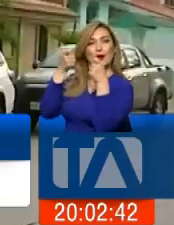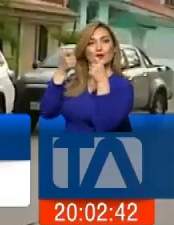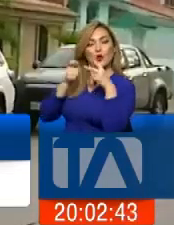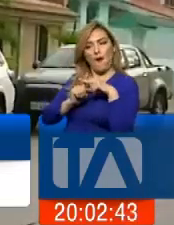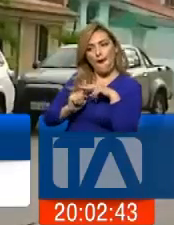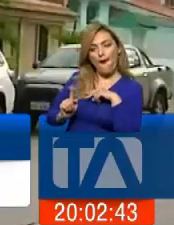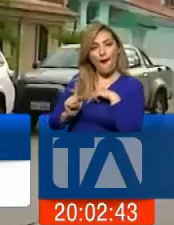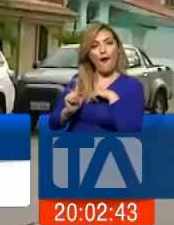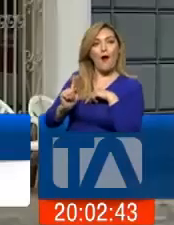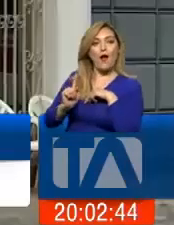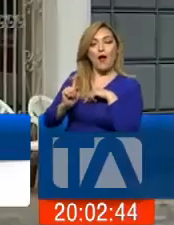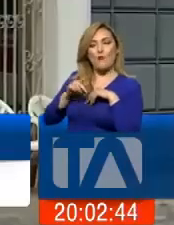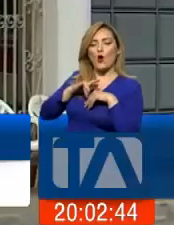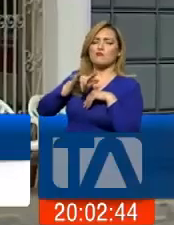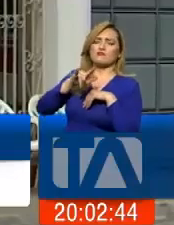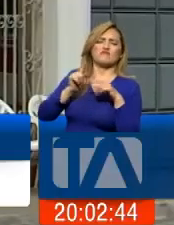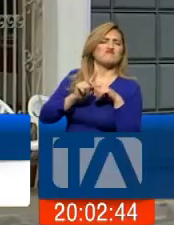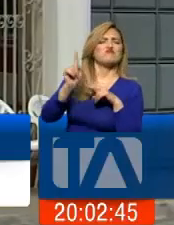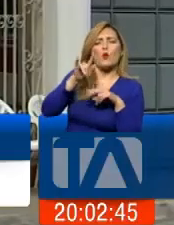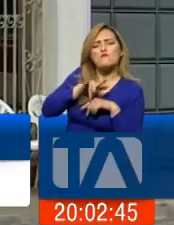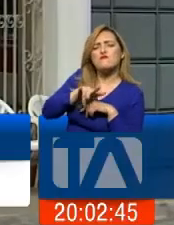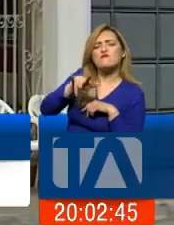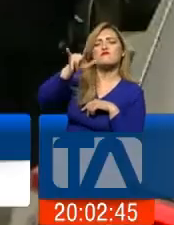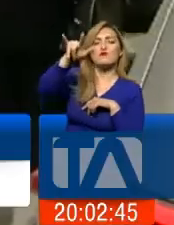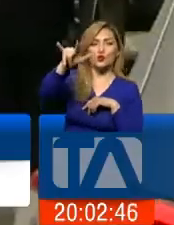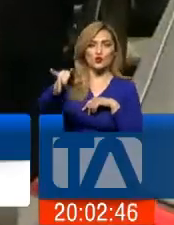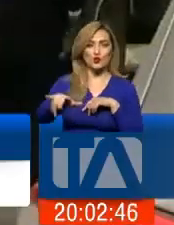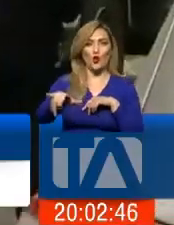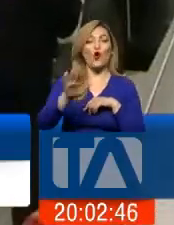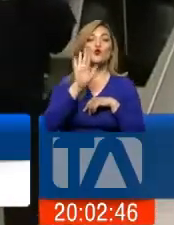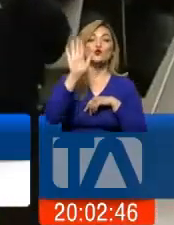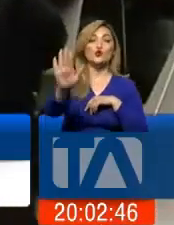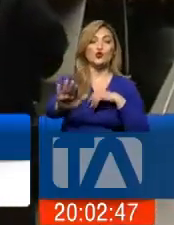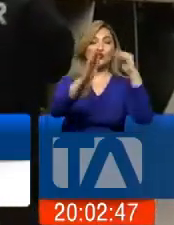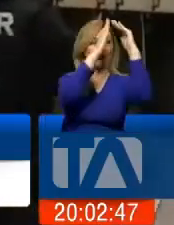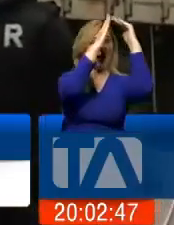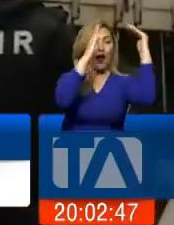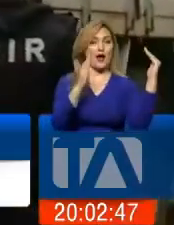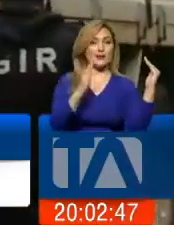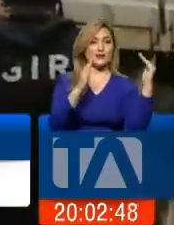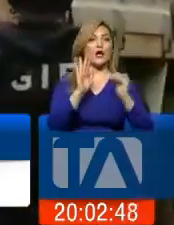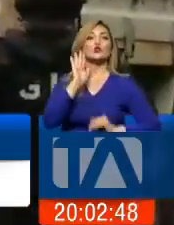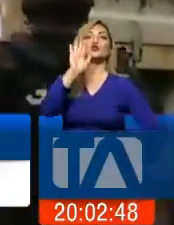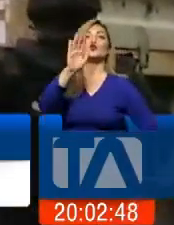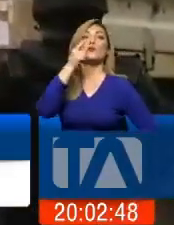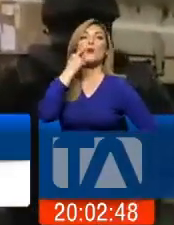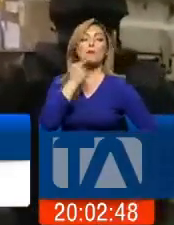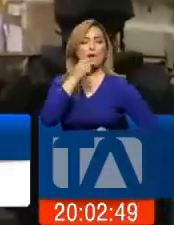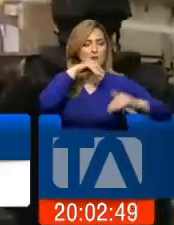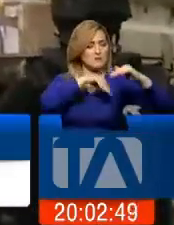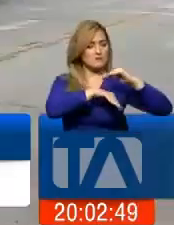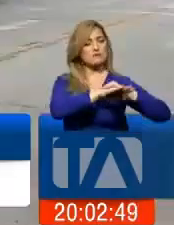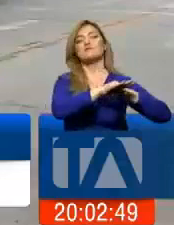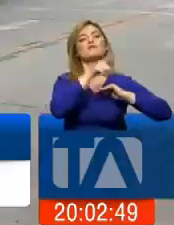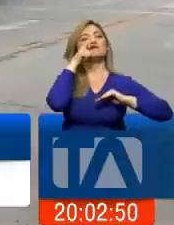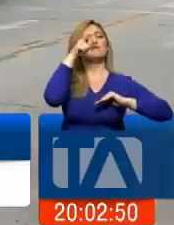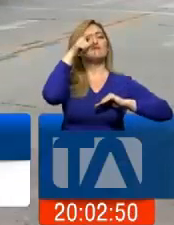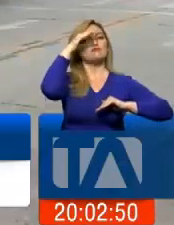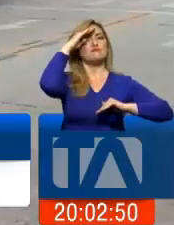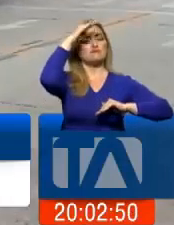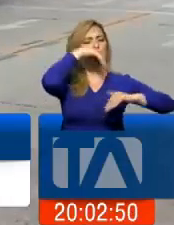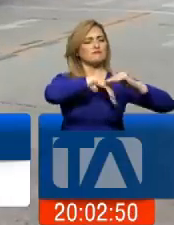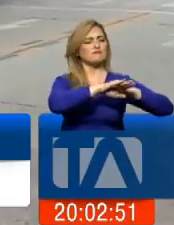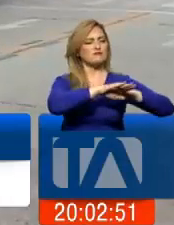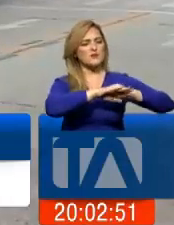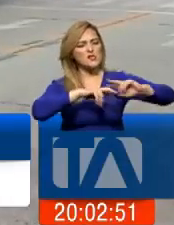Su vivienda y la de su padre en Guayaquil fueron allanadas dentro de una investigación para desarticular a una red de corrupción que maneja